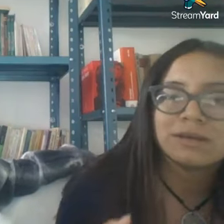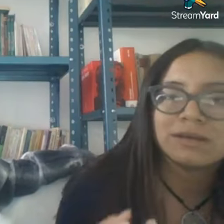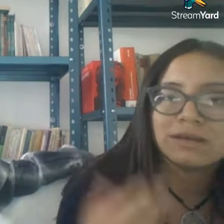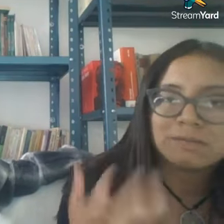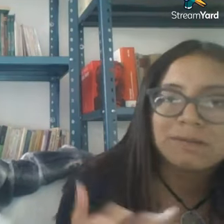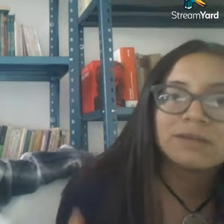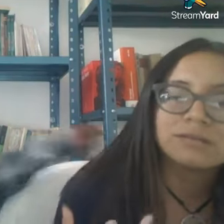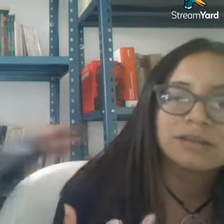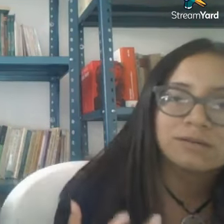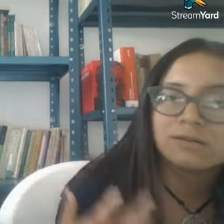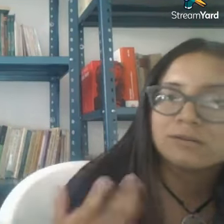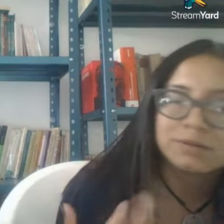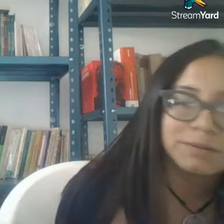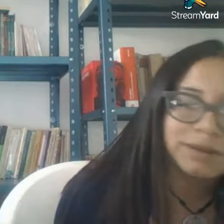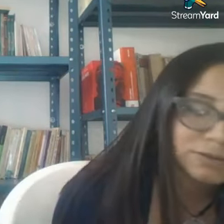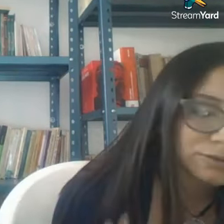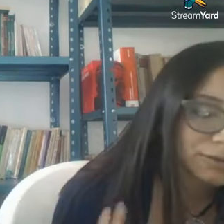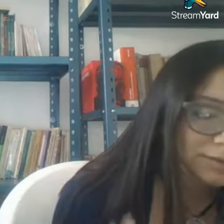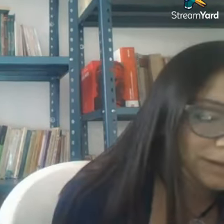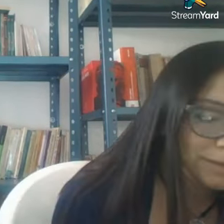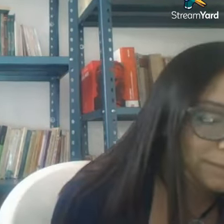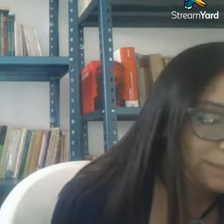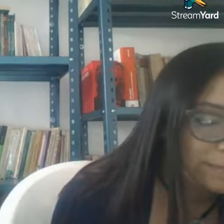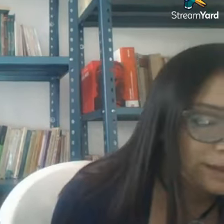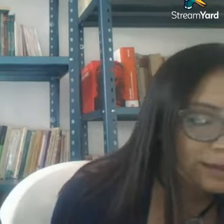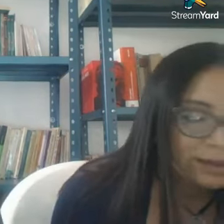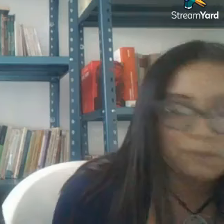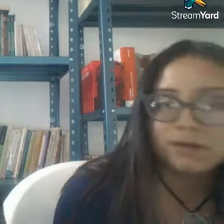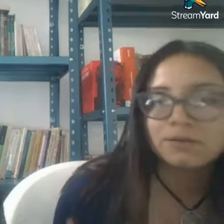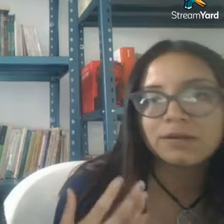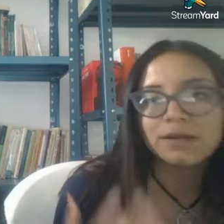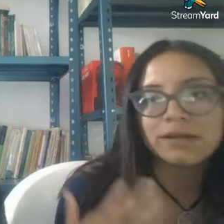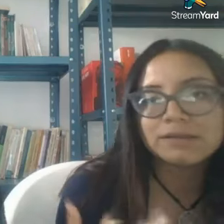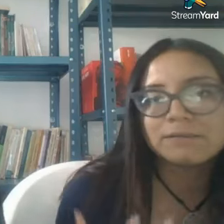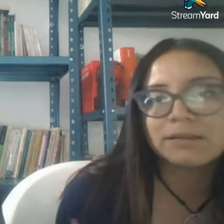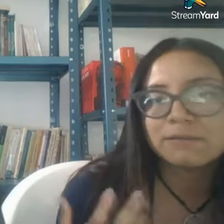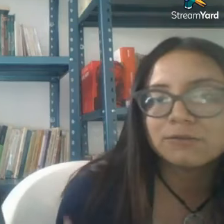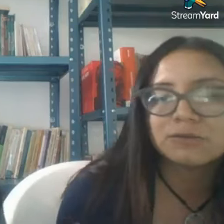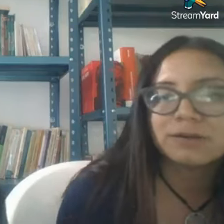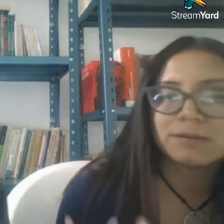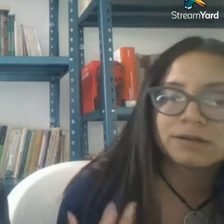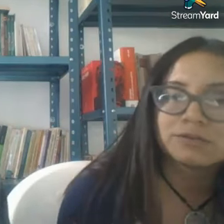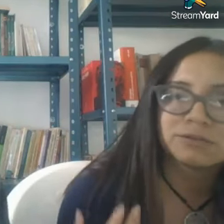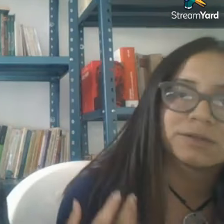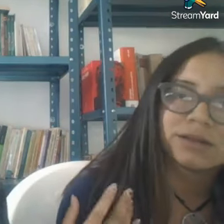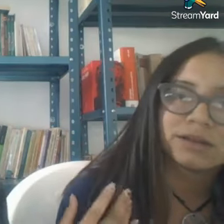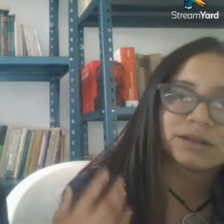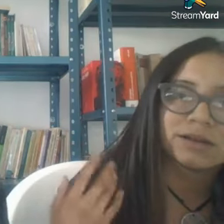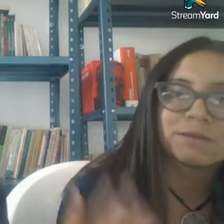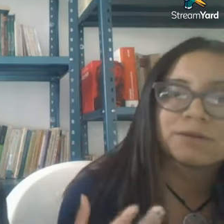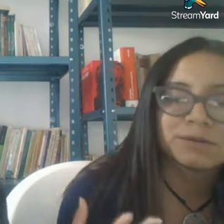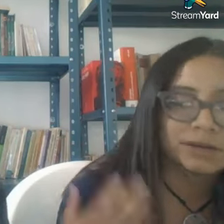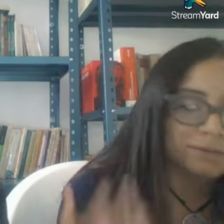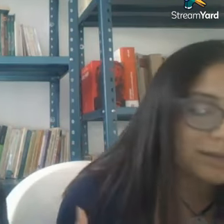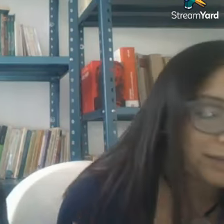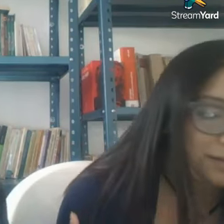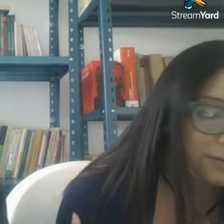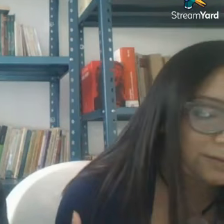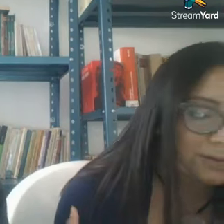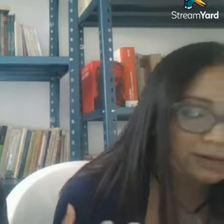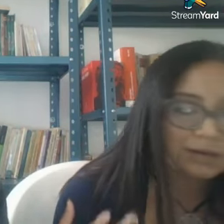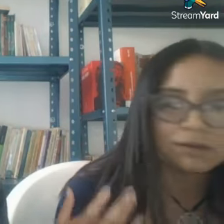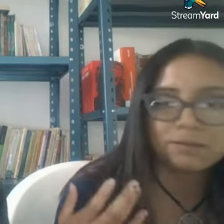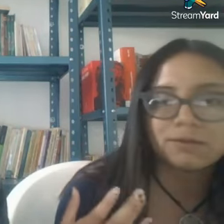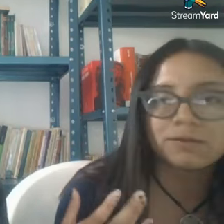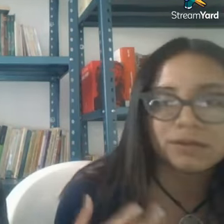todo en manos de los privados todavía. Y bueno, él se mete mucho a hablarnos sobre el cambio climático,